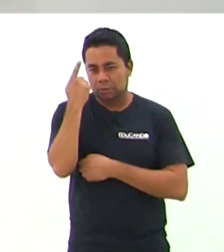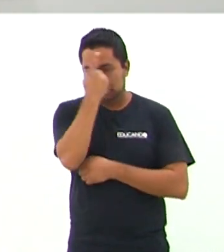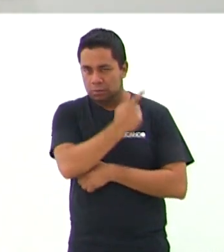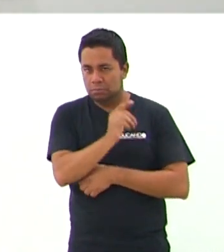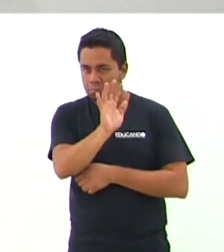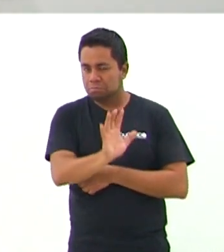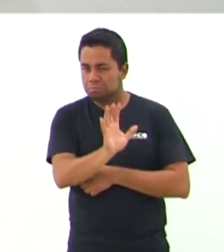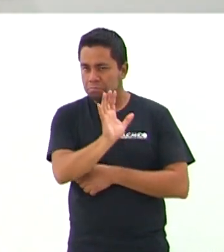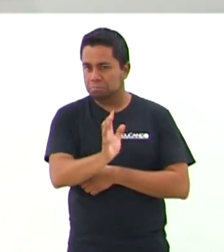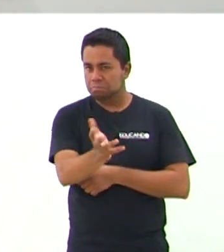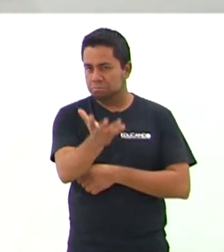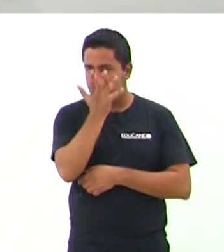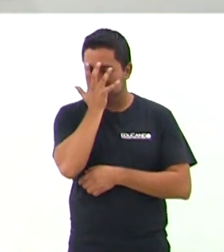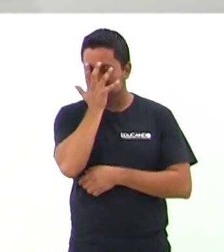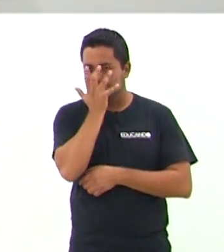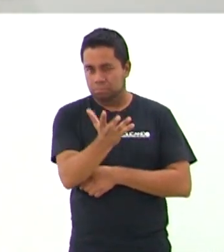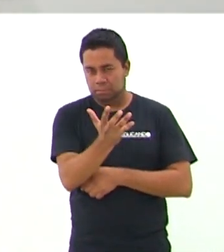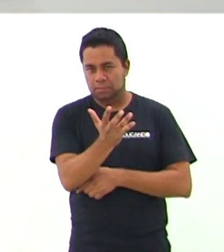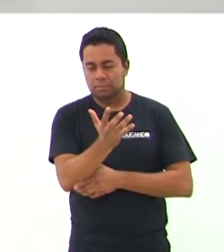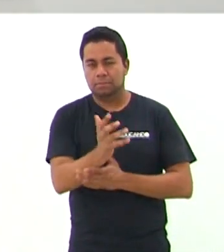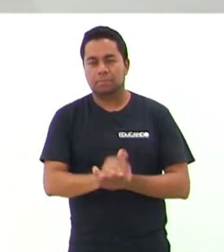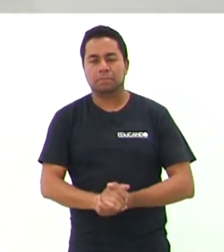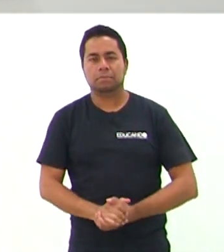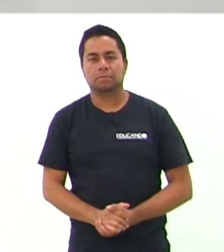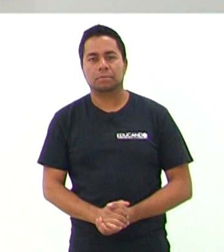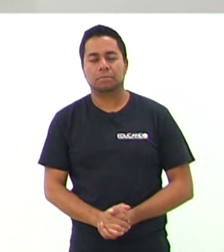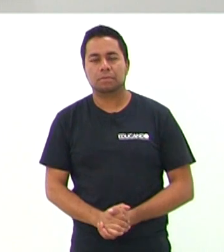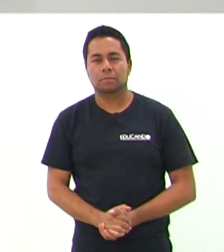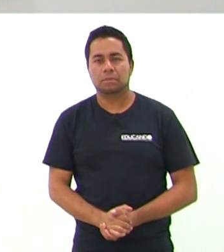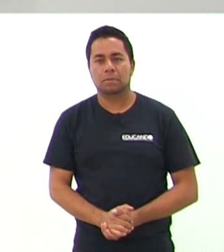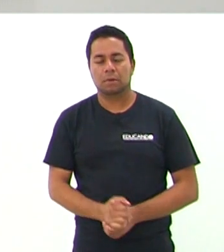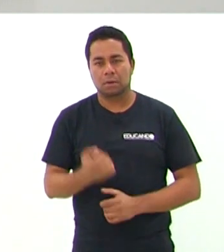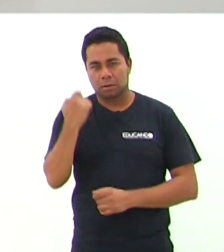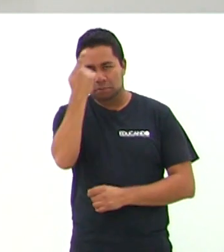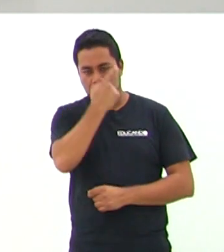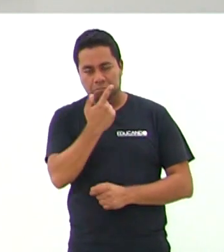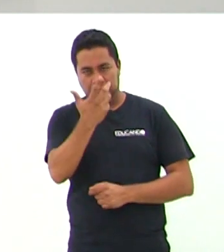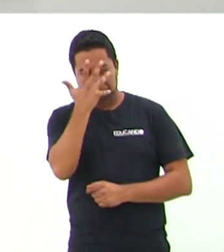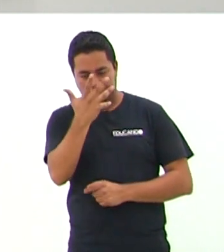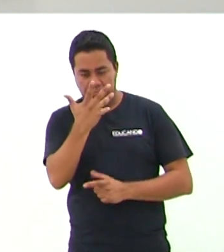su rostro una gran serenidad, una gran